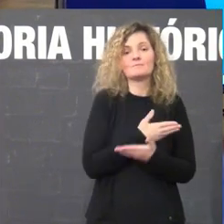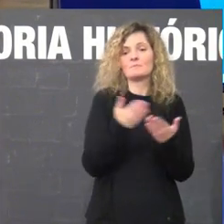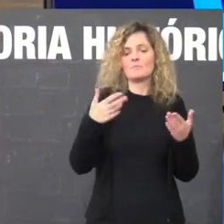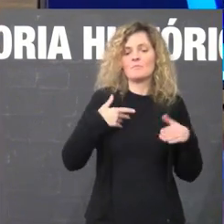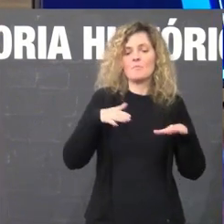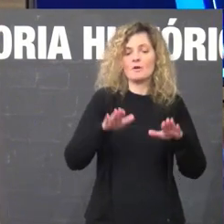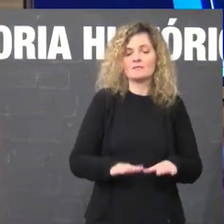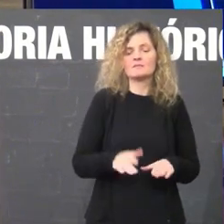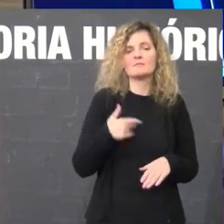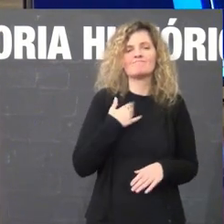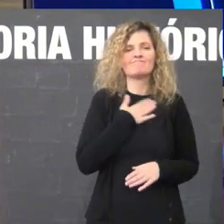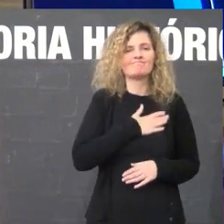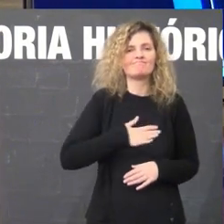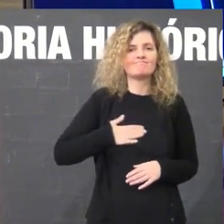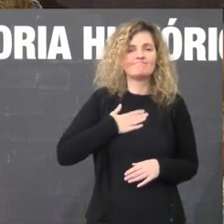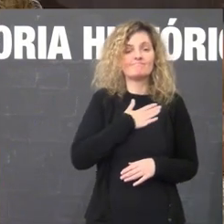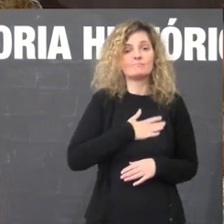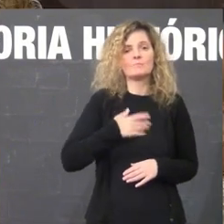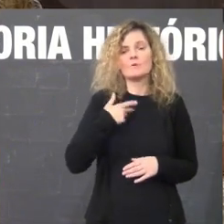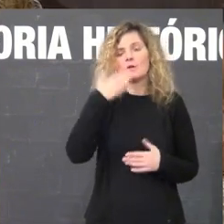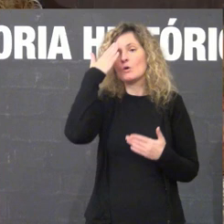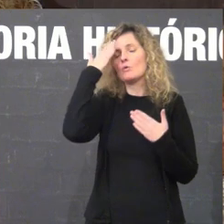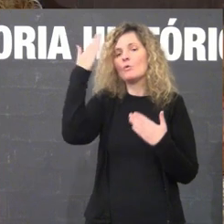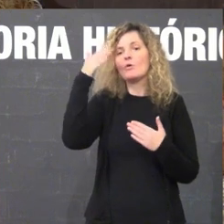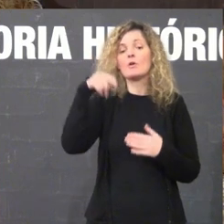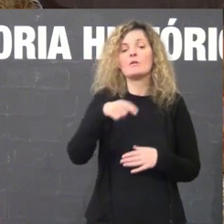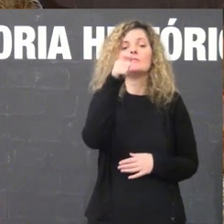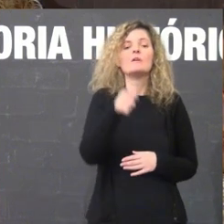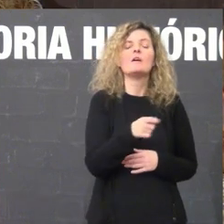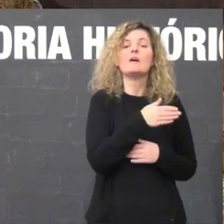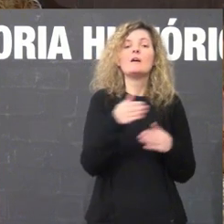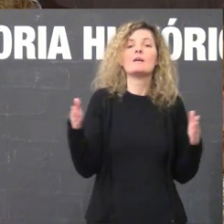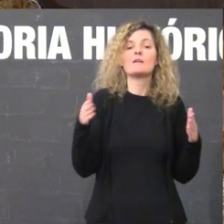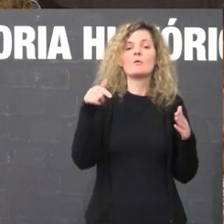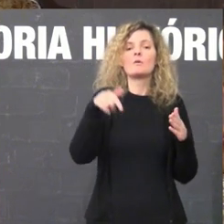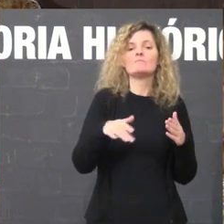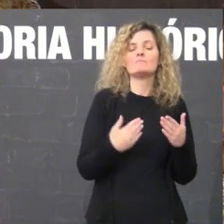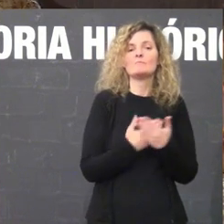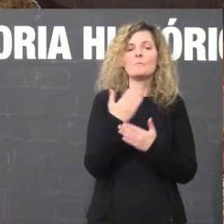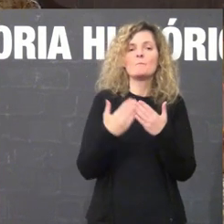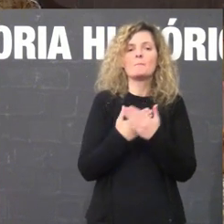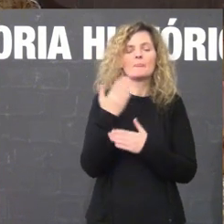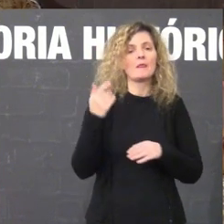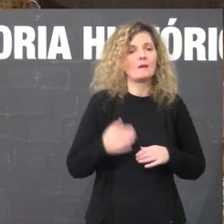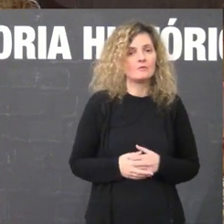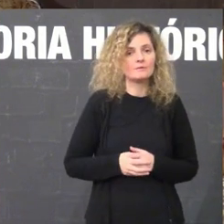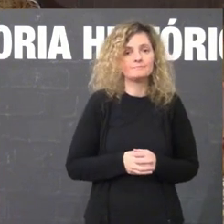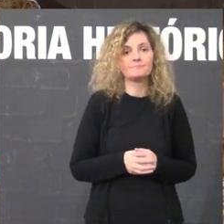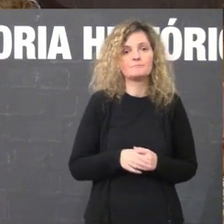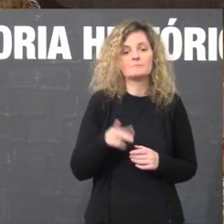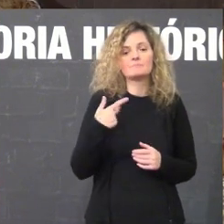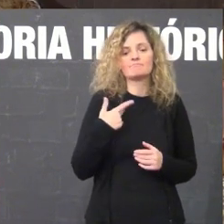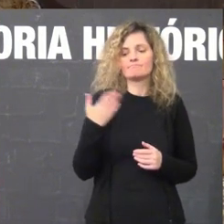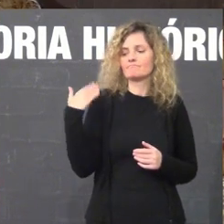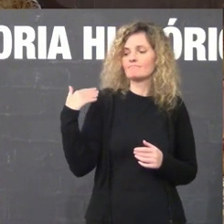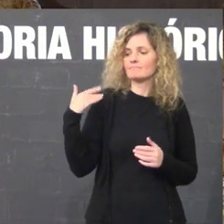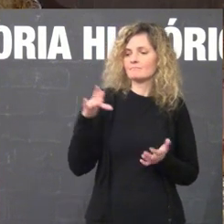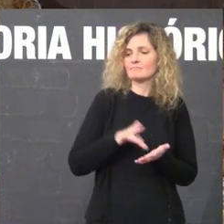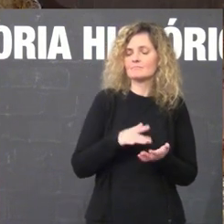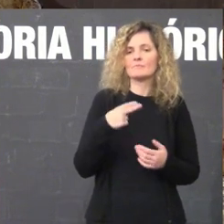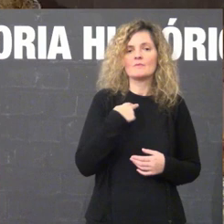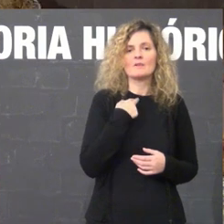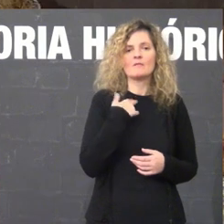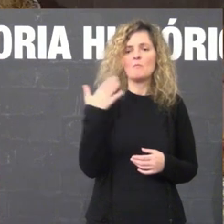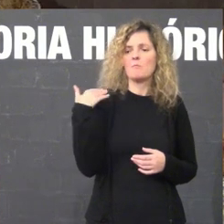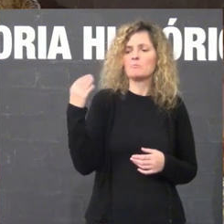estar aquí para mí es un placer y un honor poder inaugurar estas jornadas cuando desde la